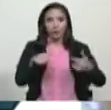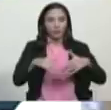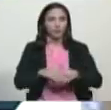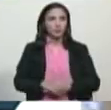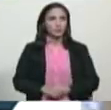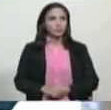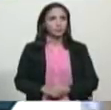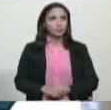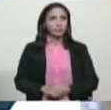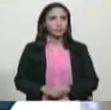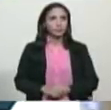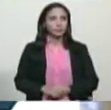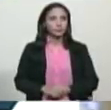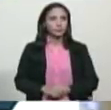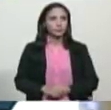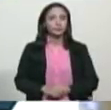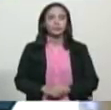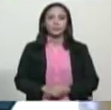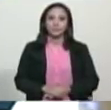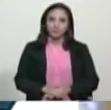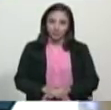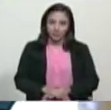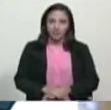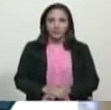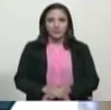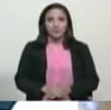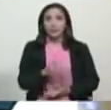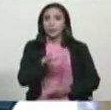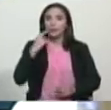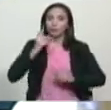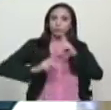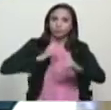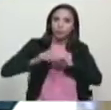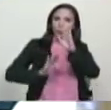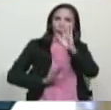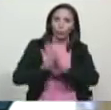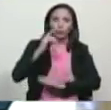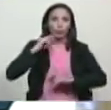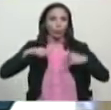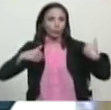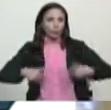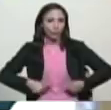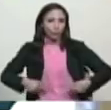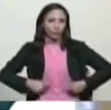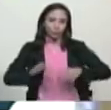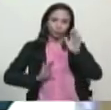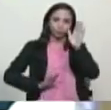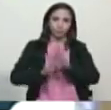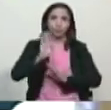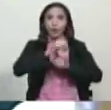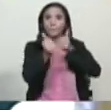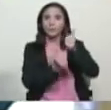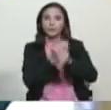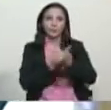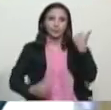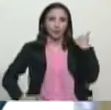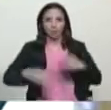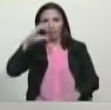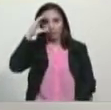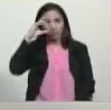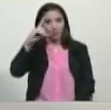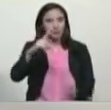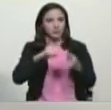directamente con los centros productivos que estamos echando a andar con mucha fuerza. La vicepresidenta ejecutiva, doctora